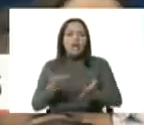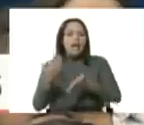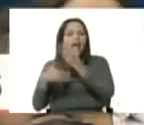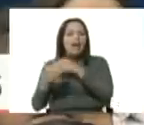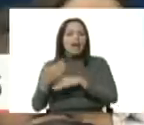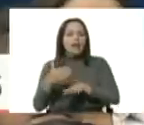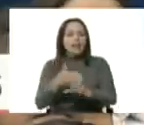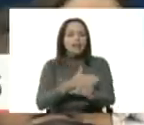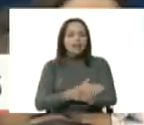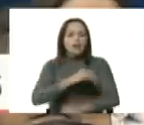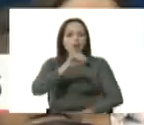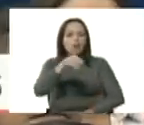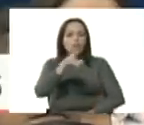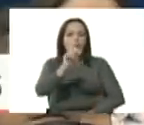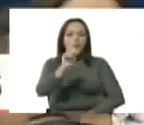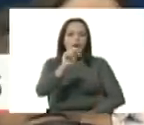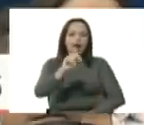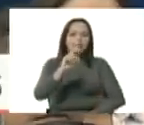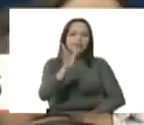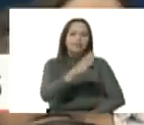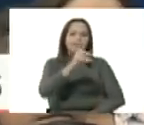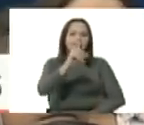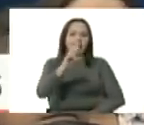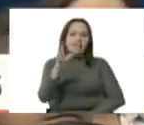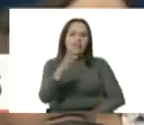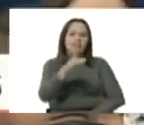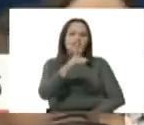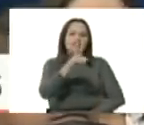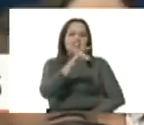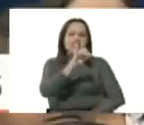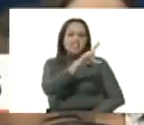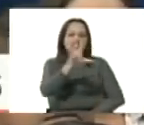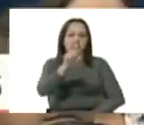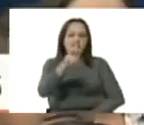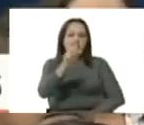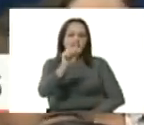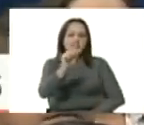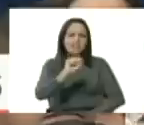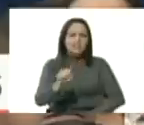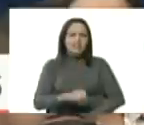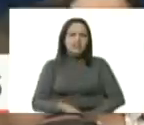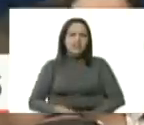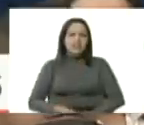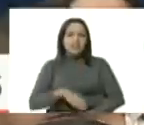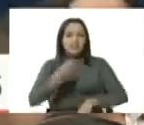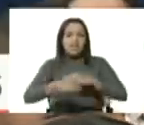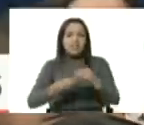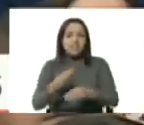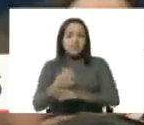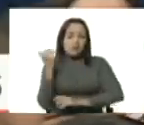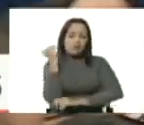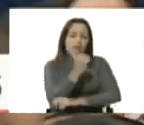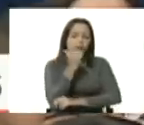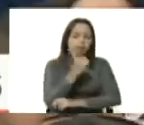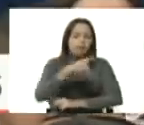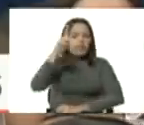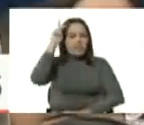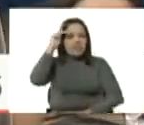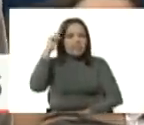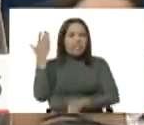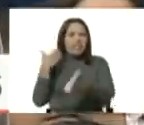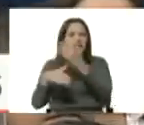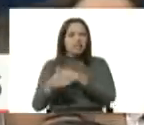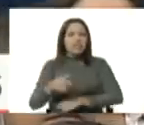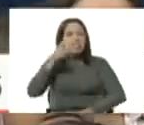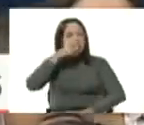Villegas, genocida, que estuvo al frente de la extinción de los pueblos caquetíos y jirajara, y el pueblo de